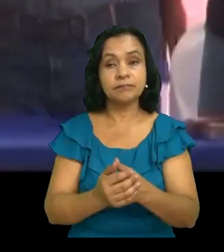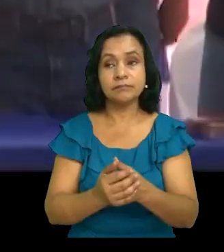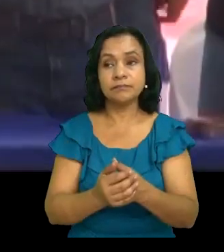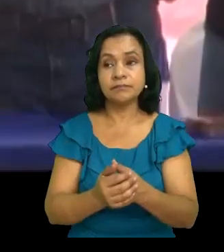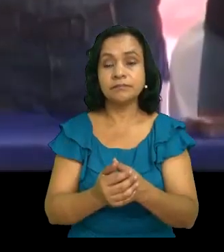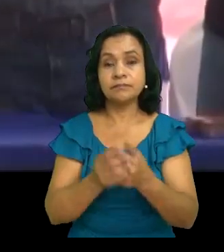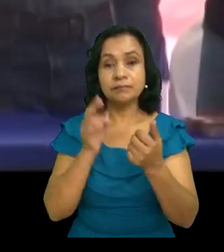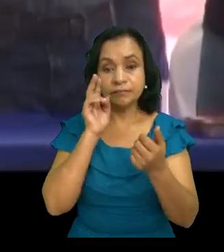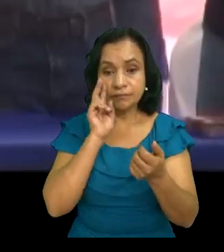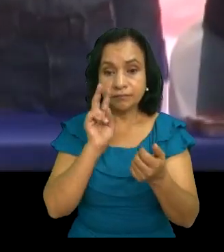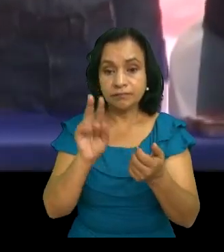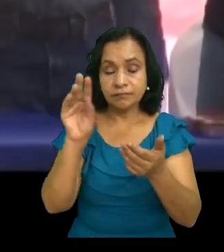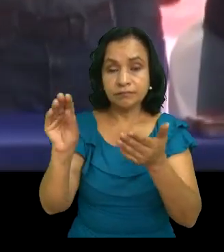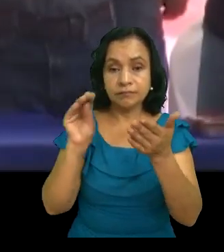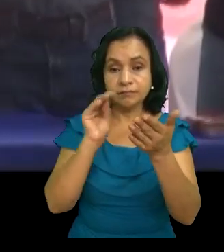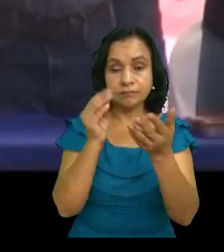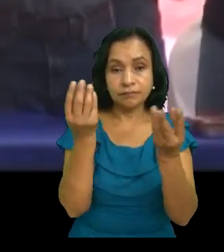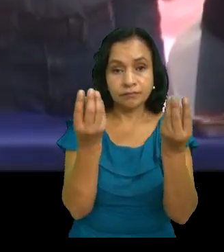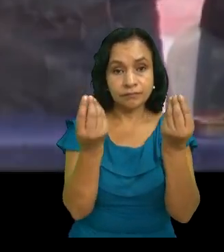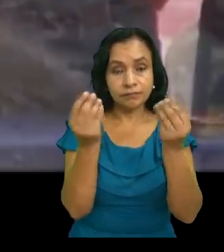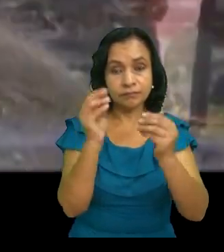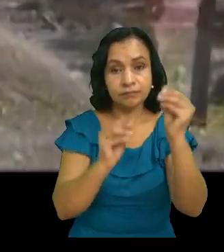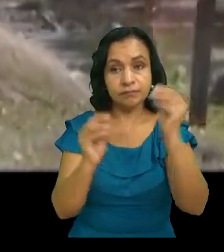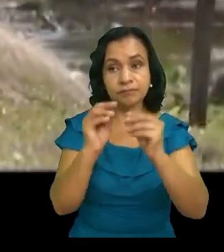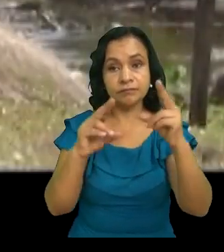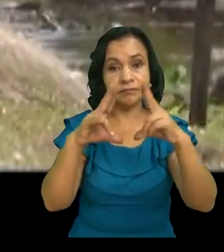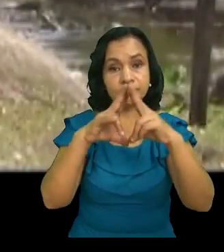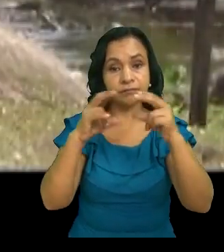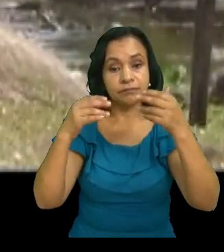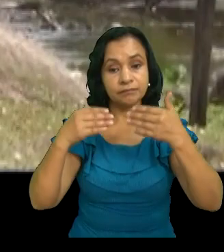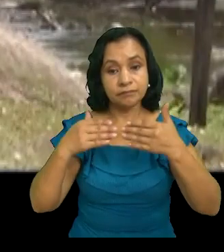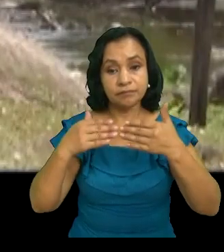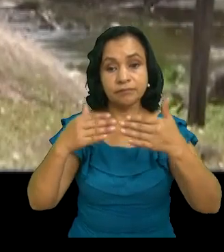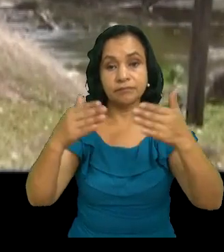que se viene incorporando a la economía nacional a partir de la apertura